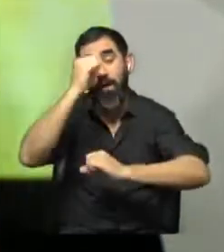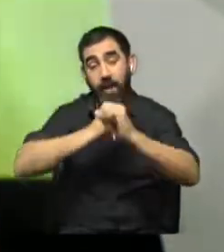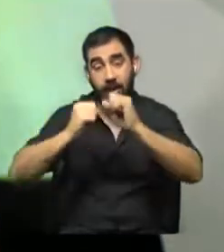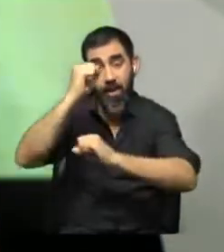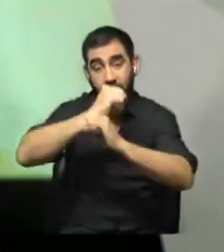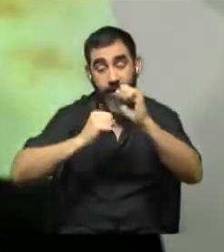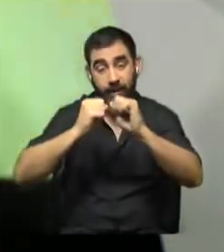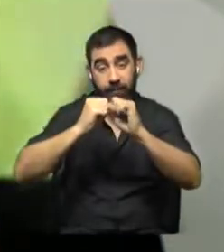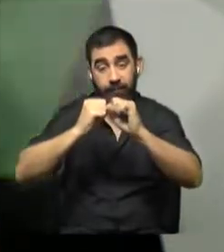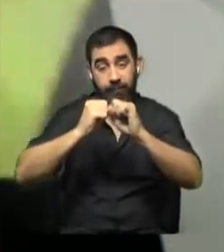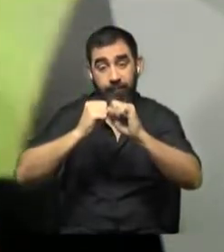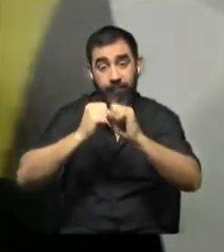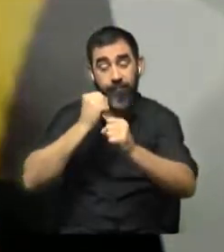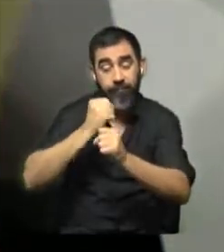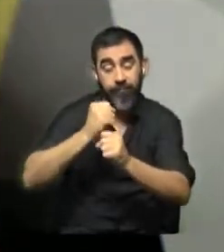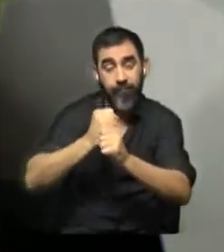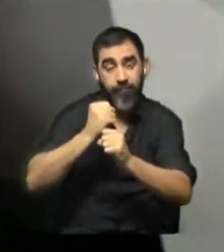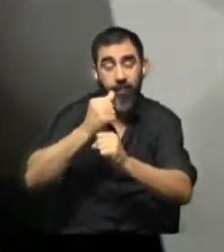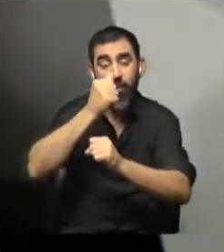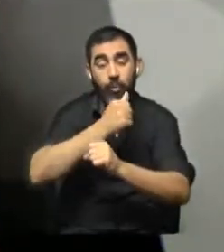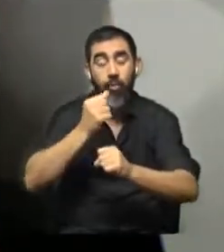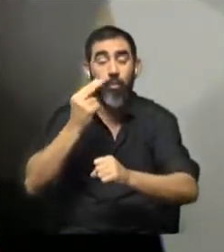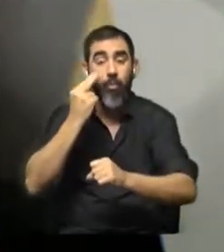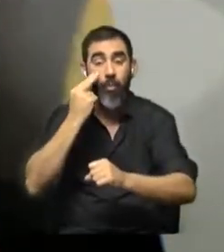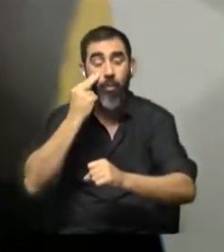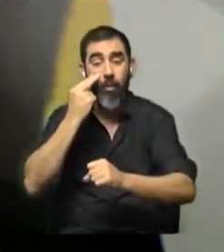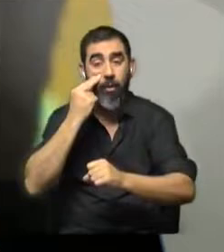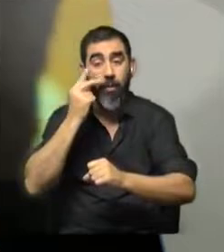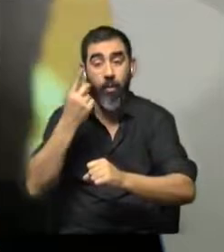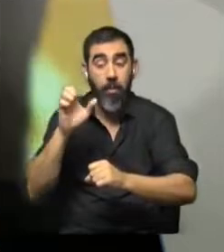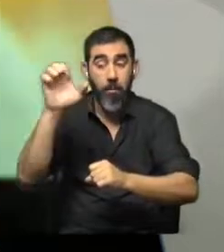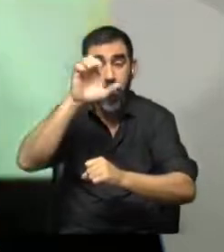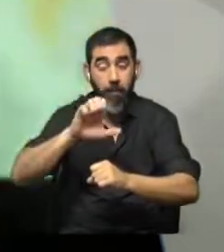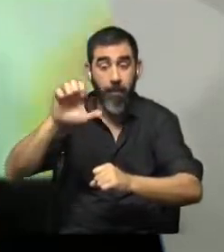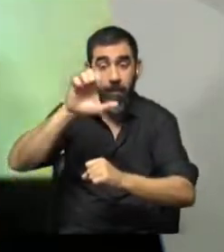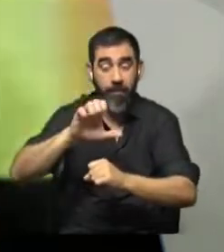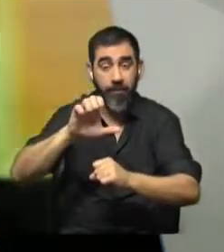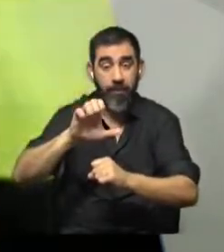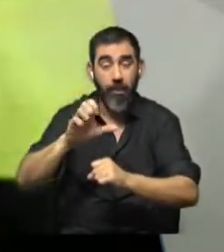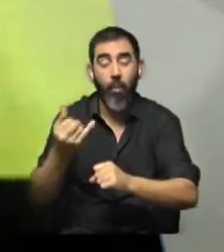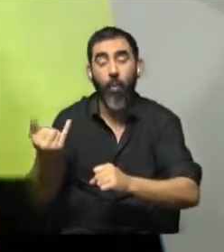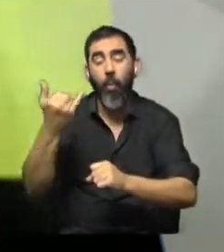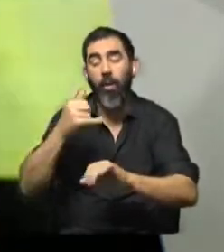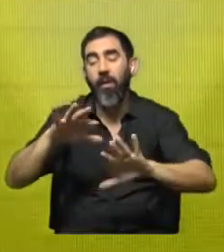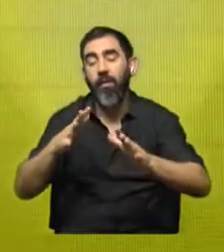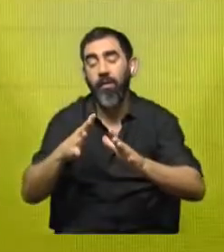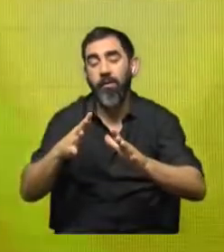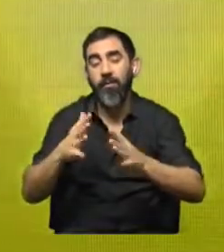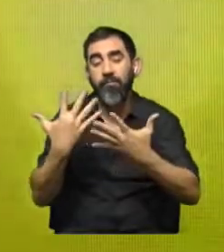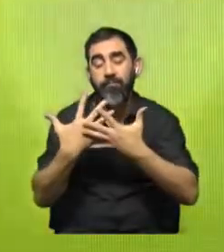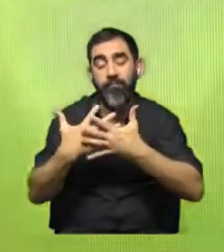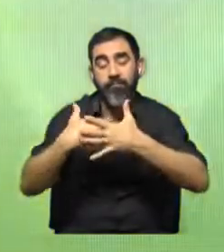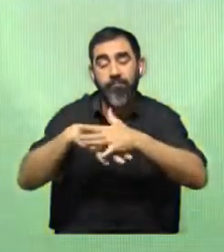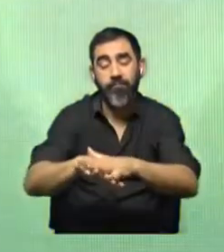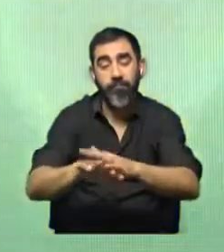UDELAR, trabajan para resolver un problema. Una empresa, ¿no? Contame bien, Alexandra, fue a la facultad, ¿no? Sinergia Sí.